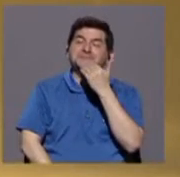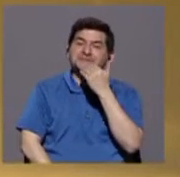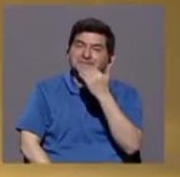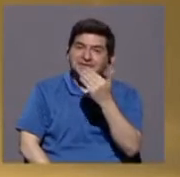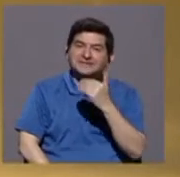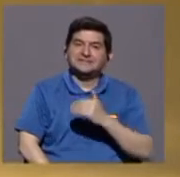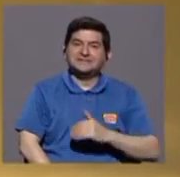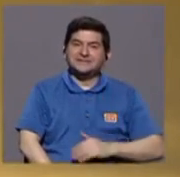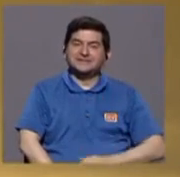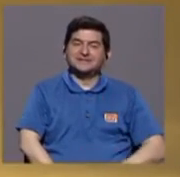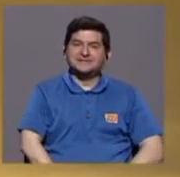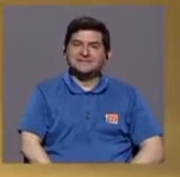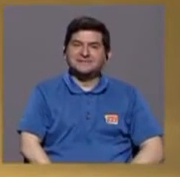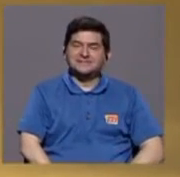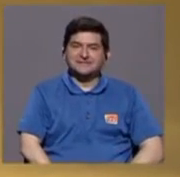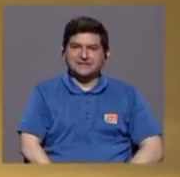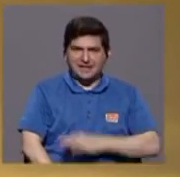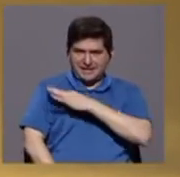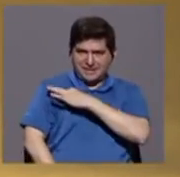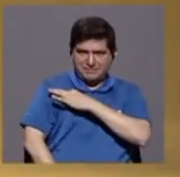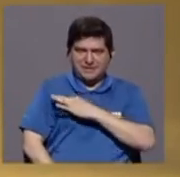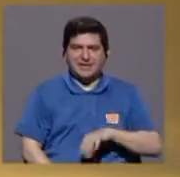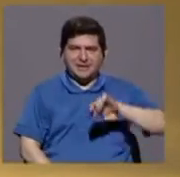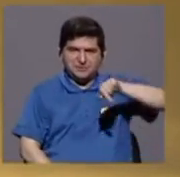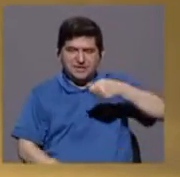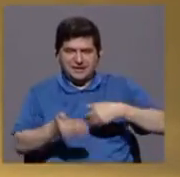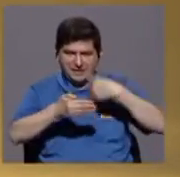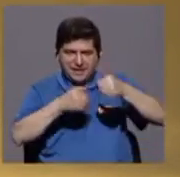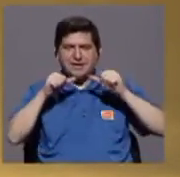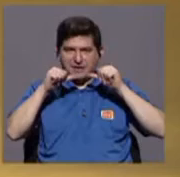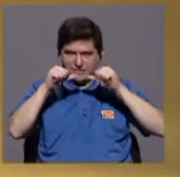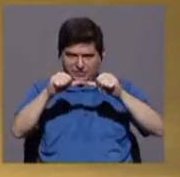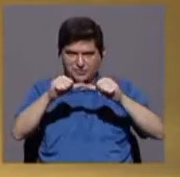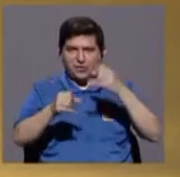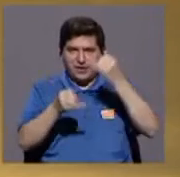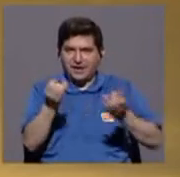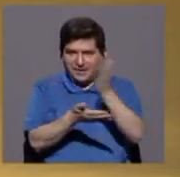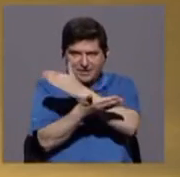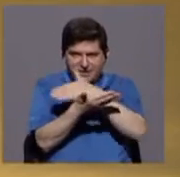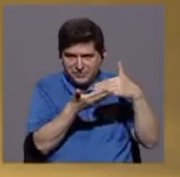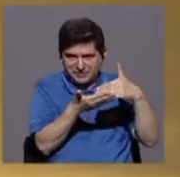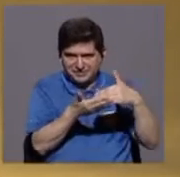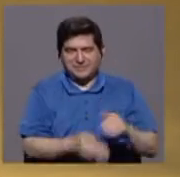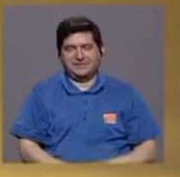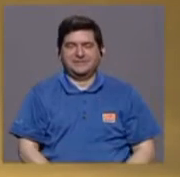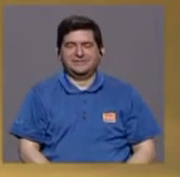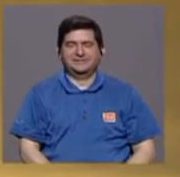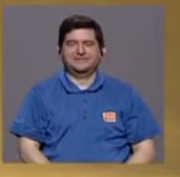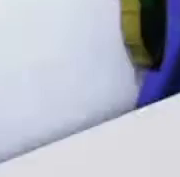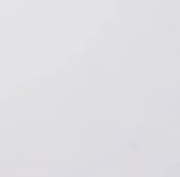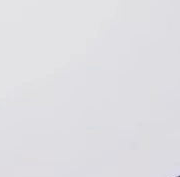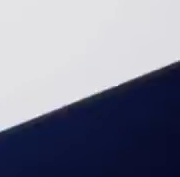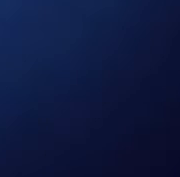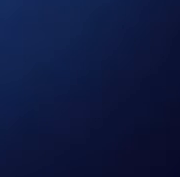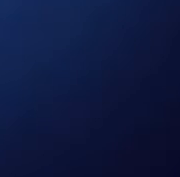y invitemos al canal a que nos invite a regresar al último segmento. Don Danilo, por favor.